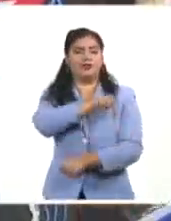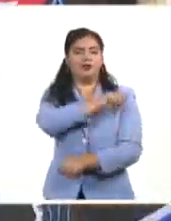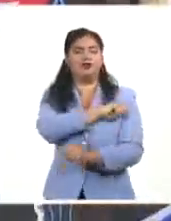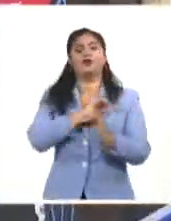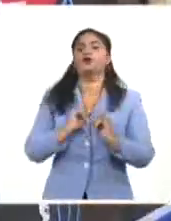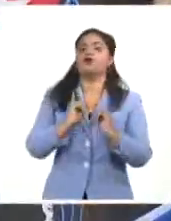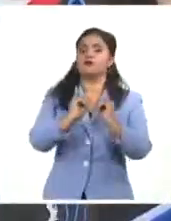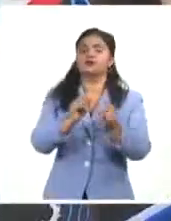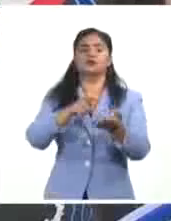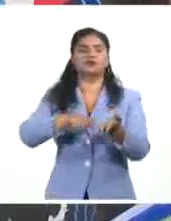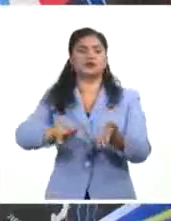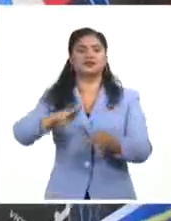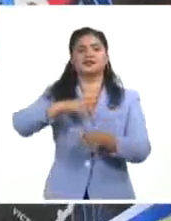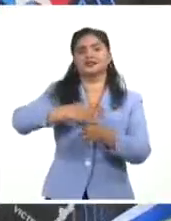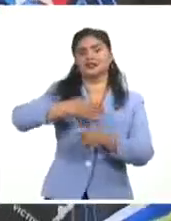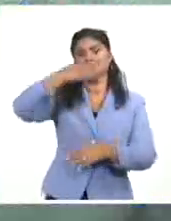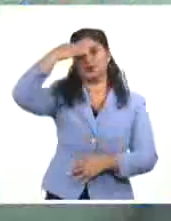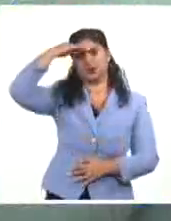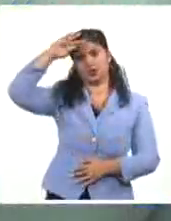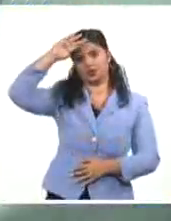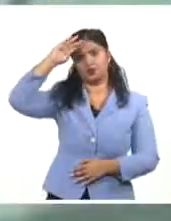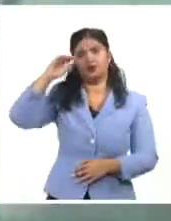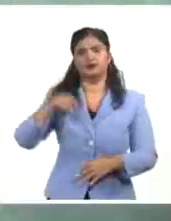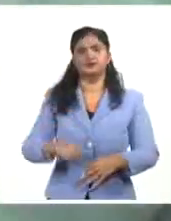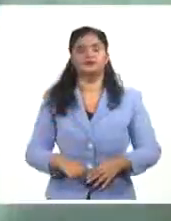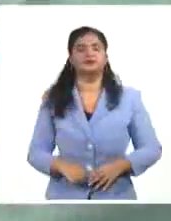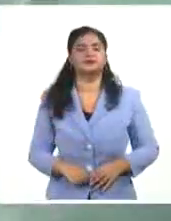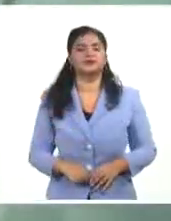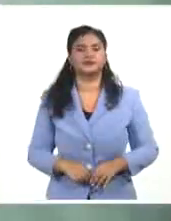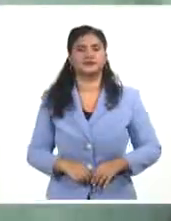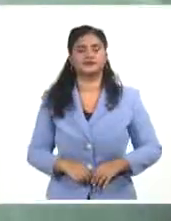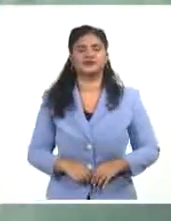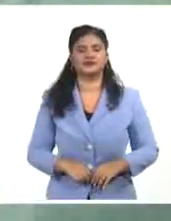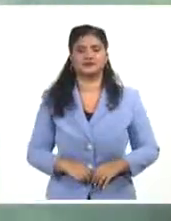José Vladimir Pérez y Rocío López Pardo, Sistema Informativo de la Televisión.